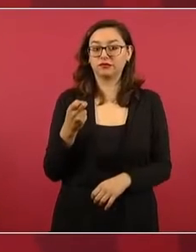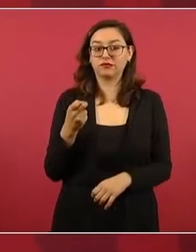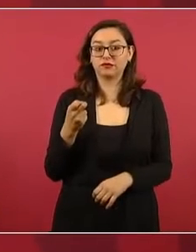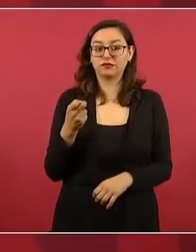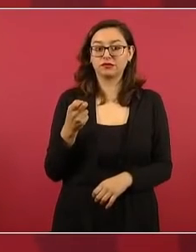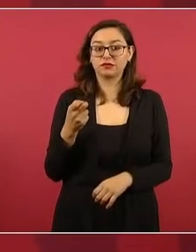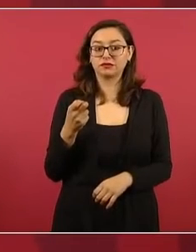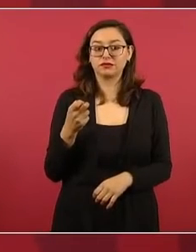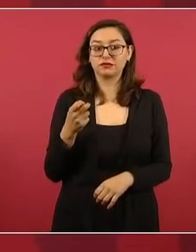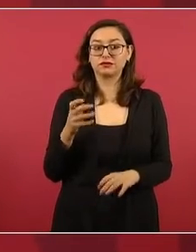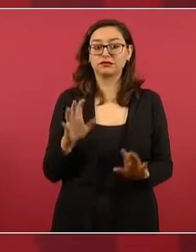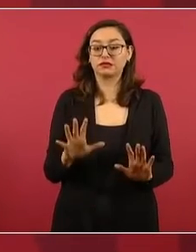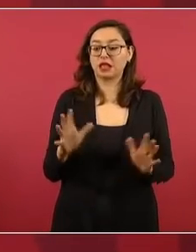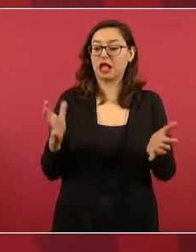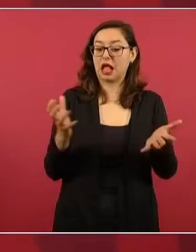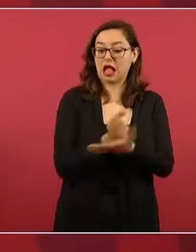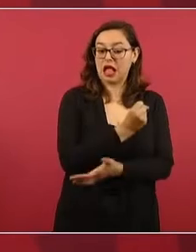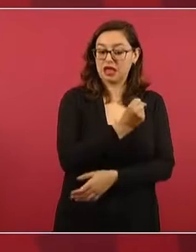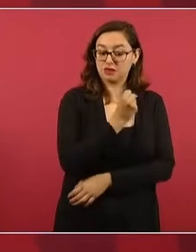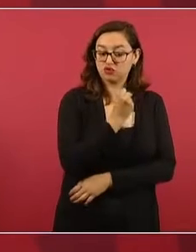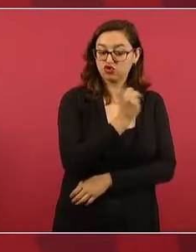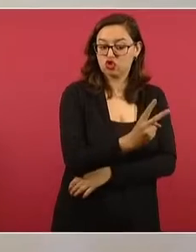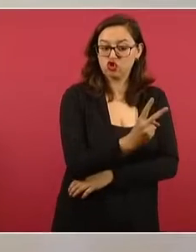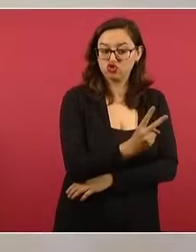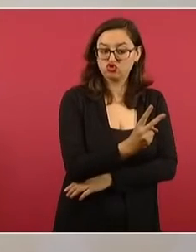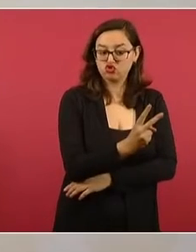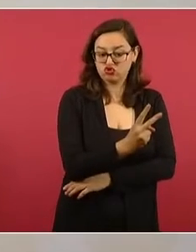pero ganamos 2,